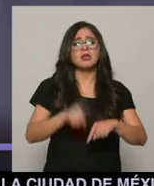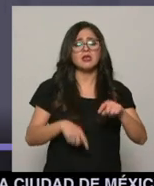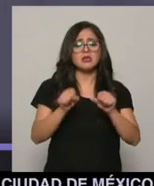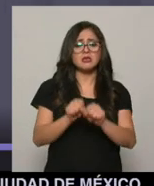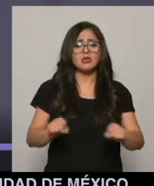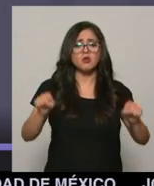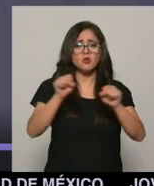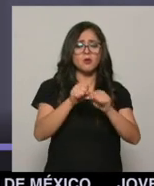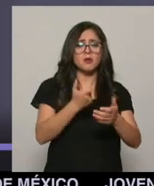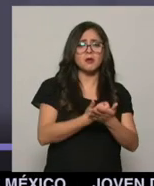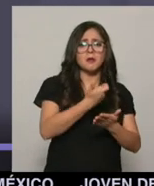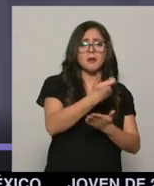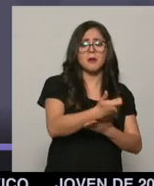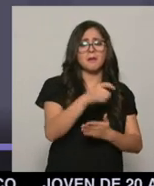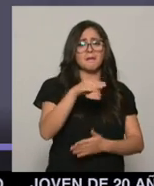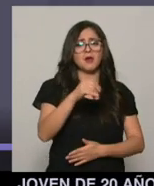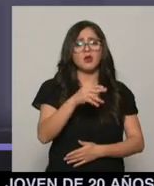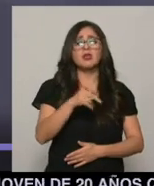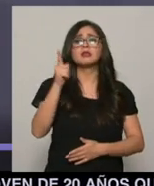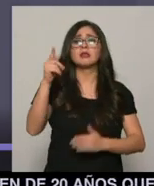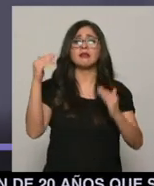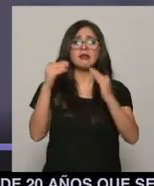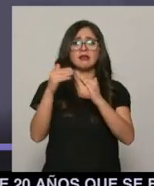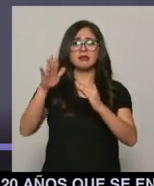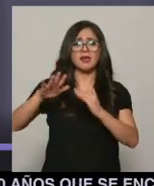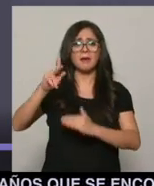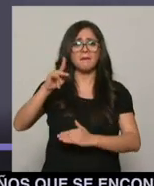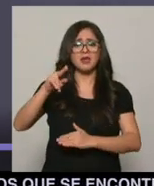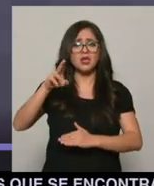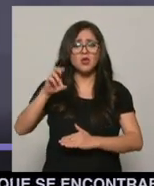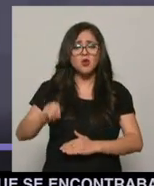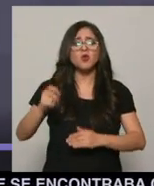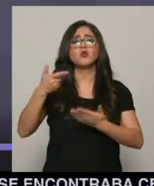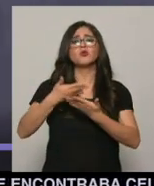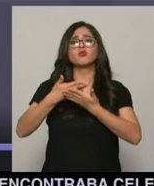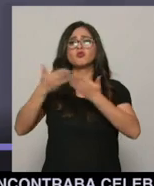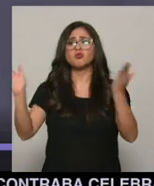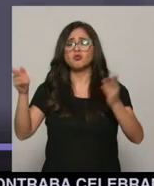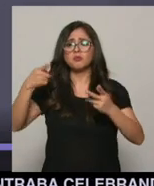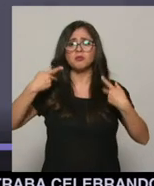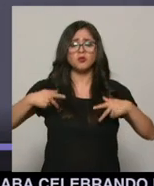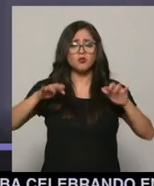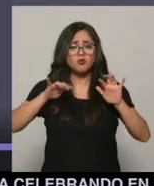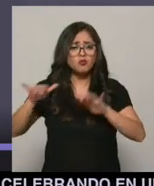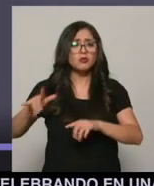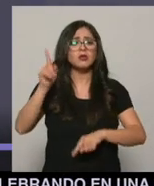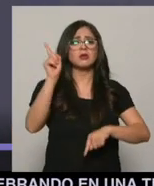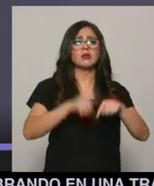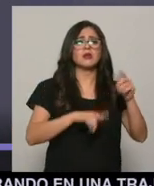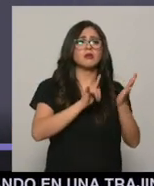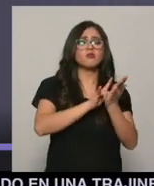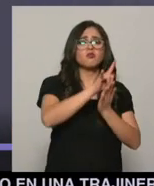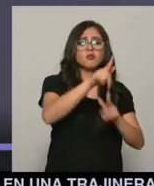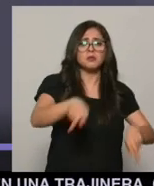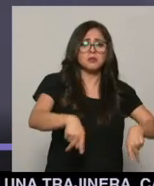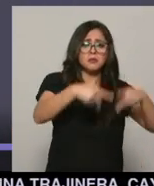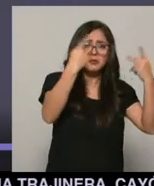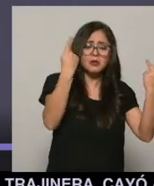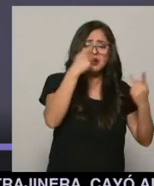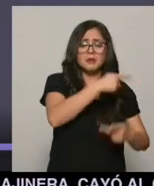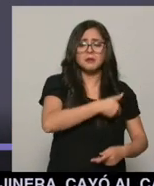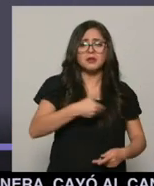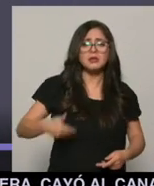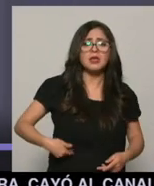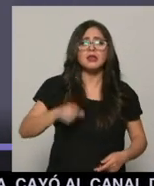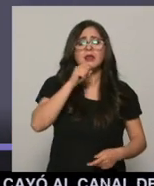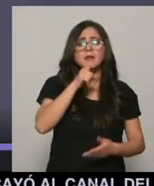mayores, la residencia de Los Pinos se abrió a la gente, se puso en venta el avión presidencial, se redujo el sueldo del presidente de la República.